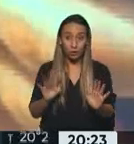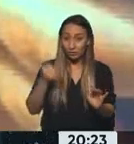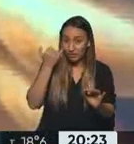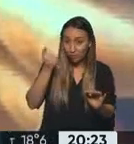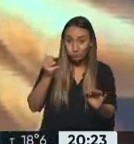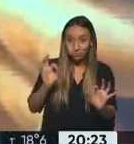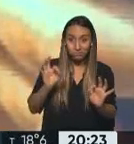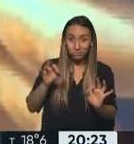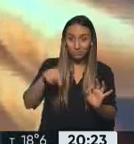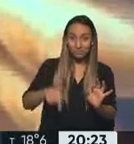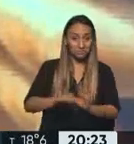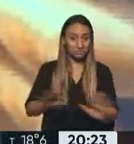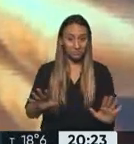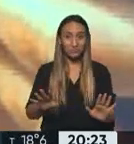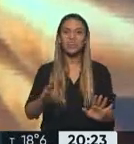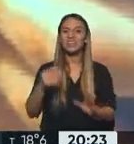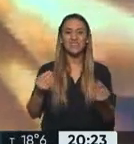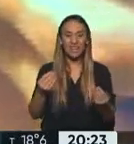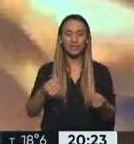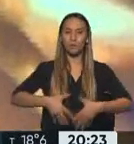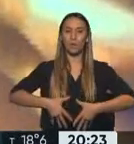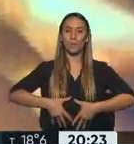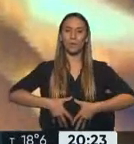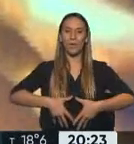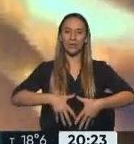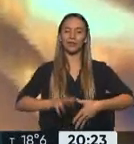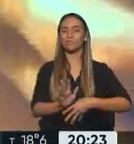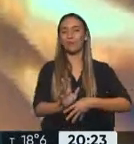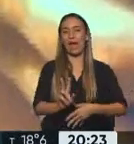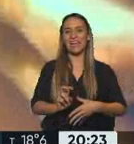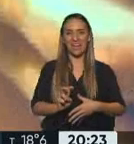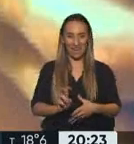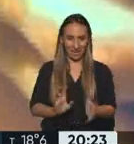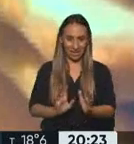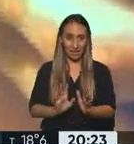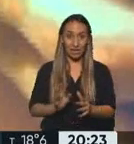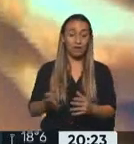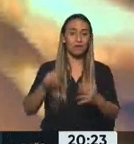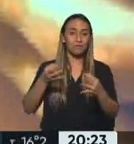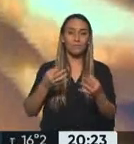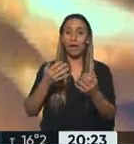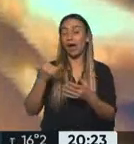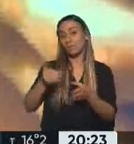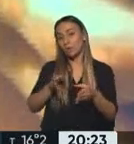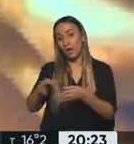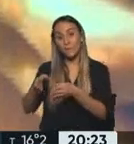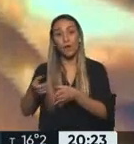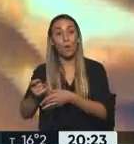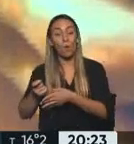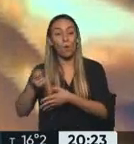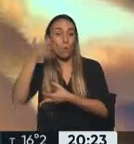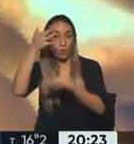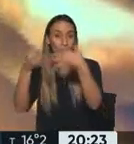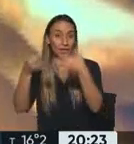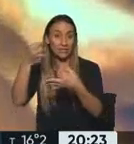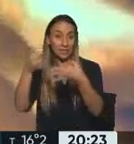realidad. Estamos hablando de la subrogación de vientre, algo que ocurre también en nuestro país, aunque ocurre por la vía judicial, por la ausencia de